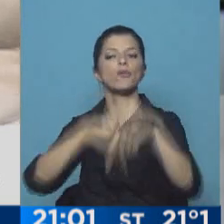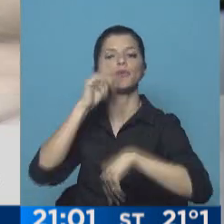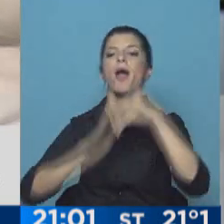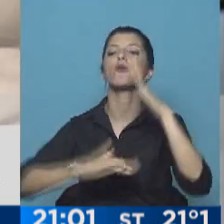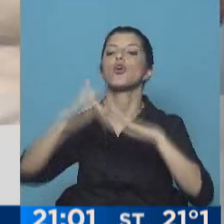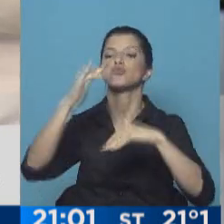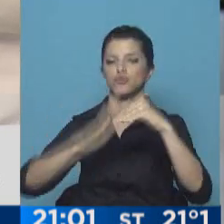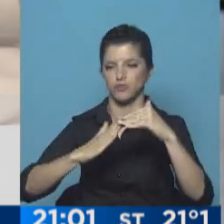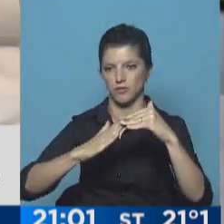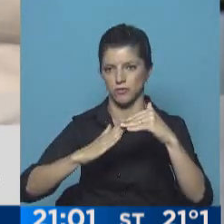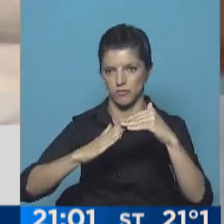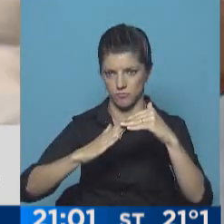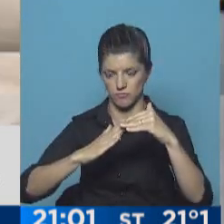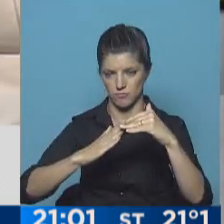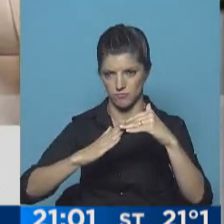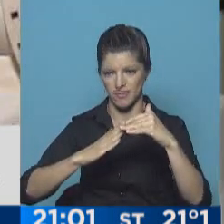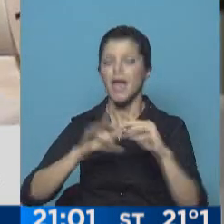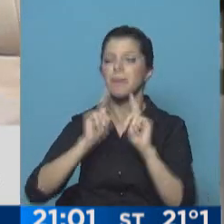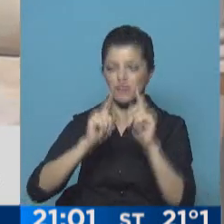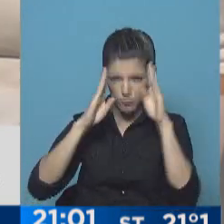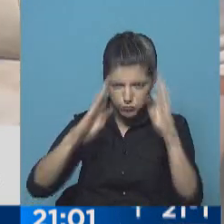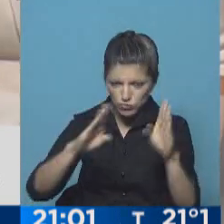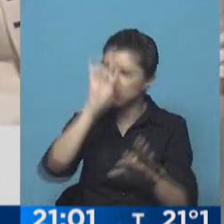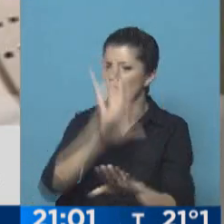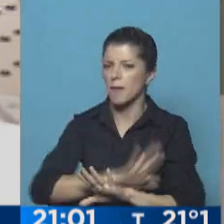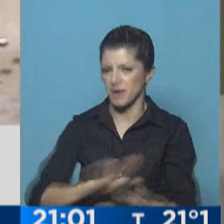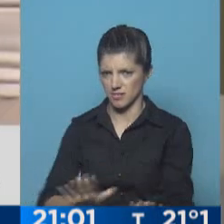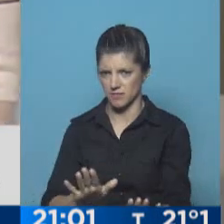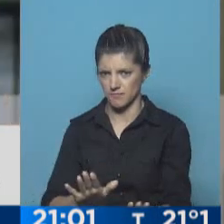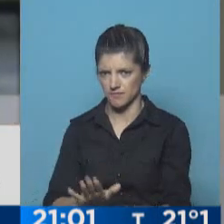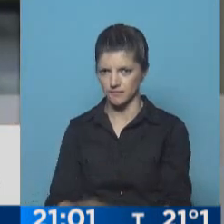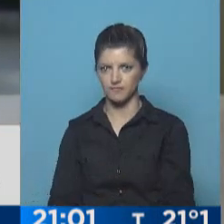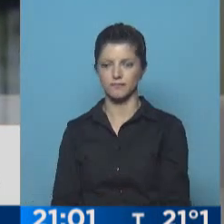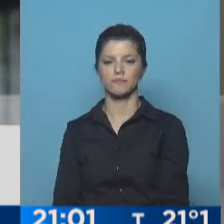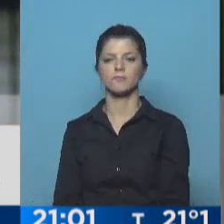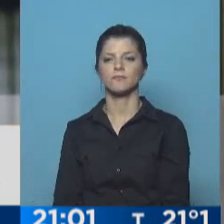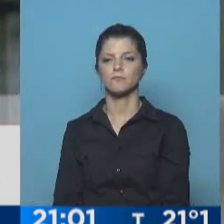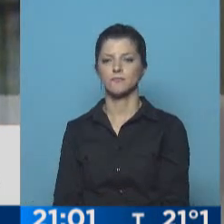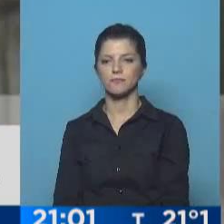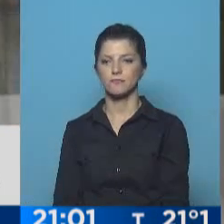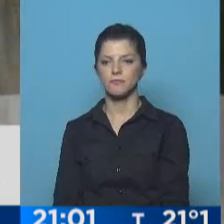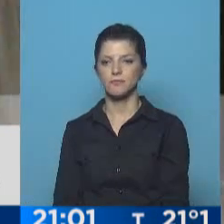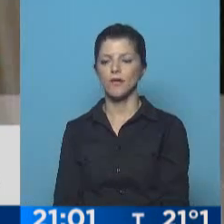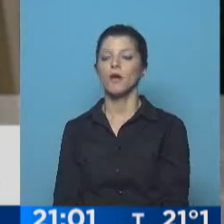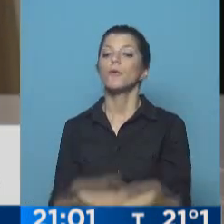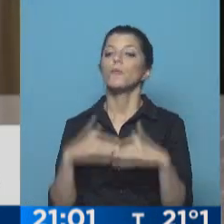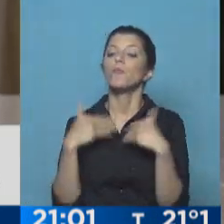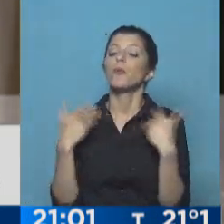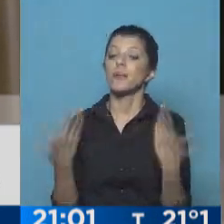falta para que él vuelva a ponerlo y a seguir creciendo por